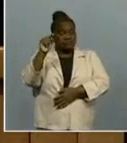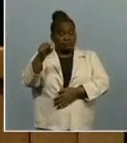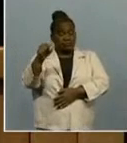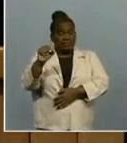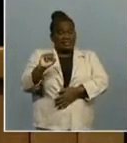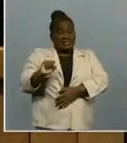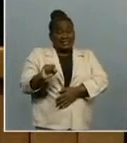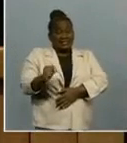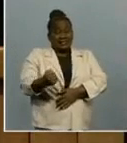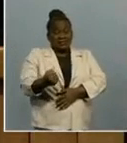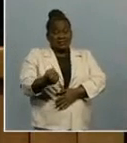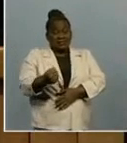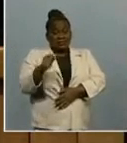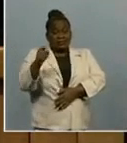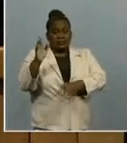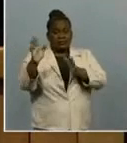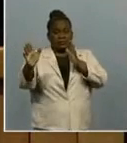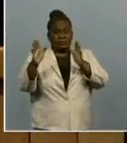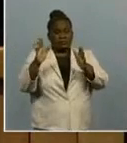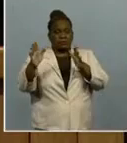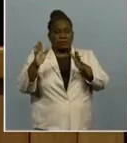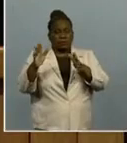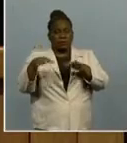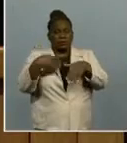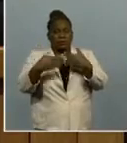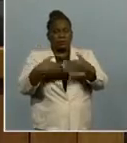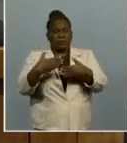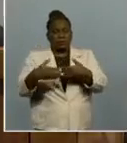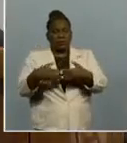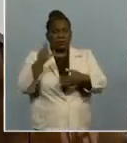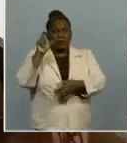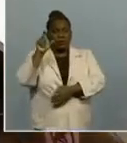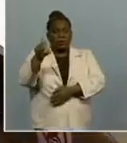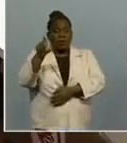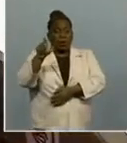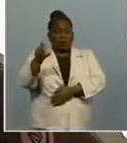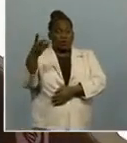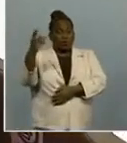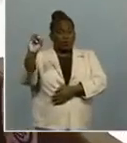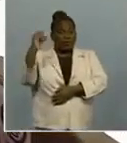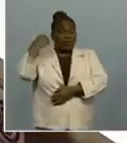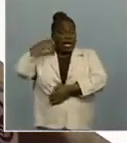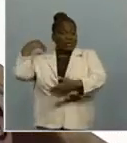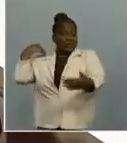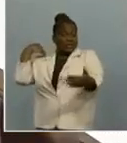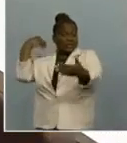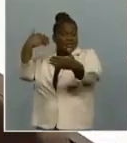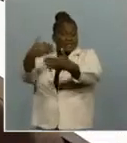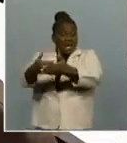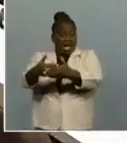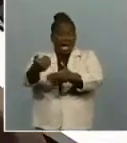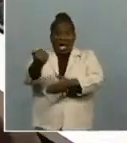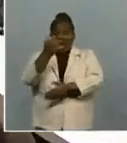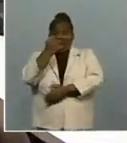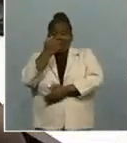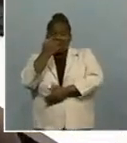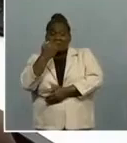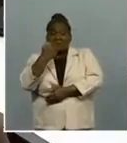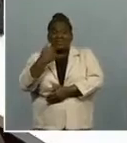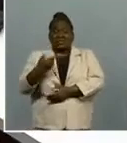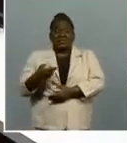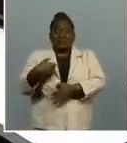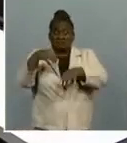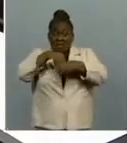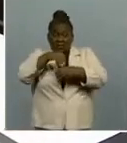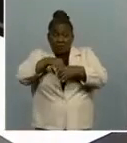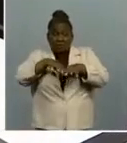oportunista vilmente en los períodos de mayor crisis de las últimas tres décadas para que el hambre y la miseria provoquen un estallido